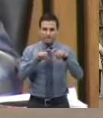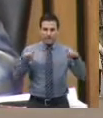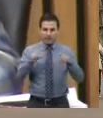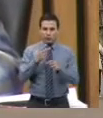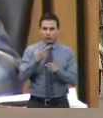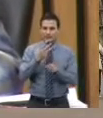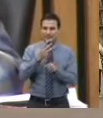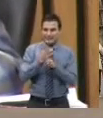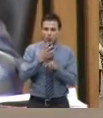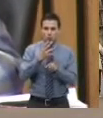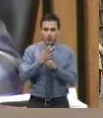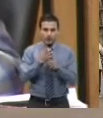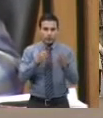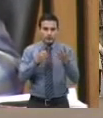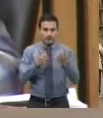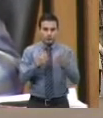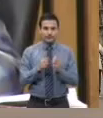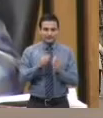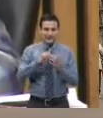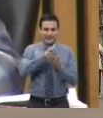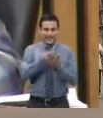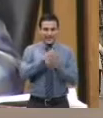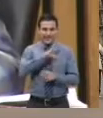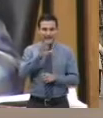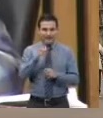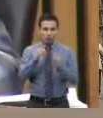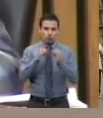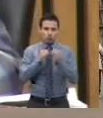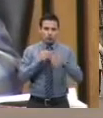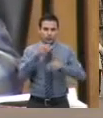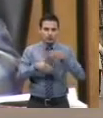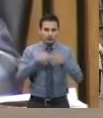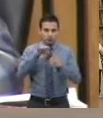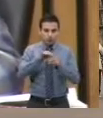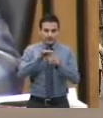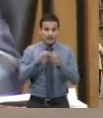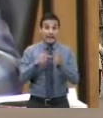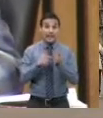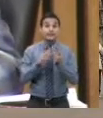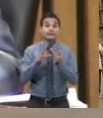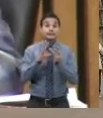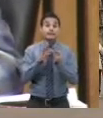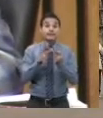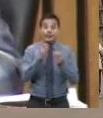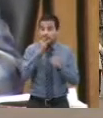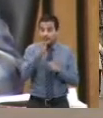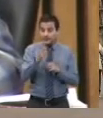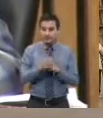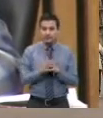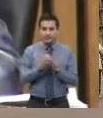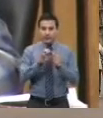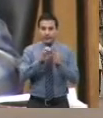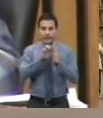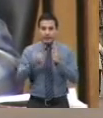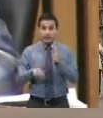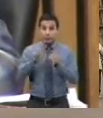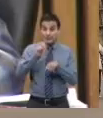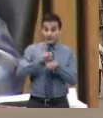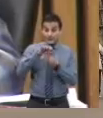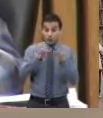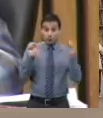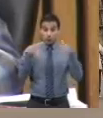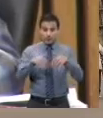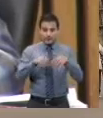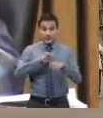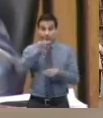tercero, cuarto y sexto de la Ley General de Instituciones y Procedimientos Electorales contempla que durante la jornada electoral y los tres